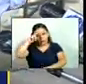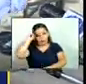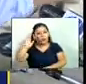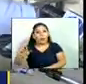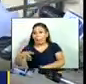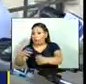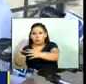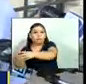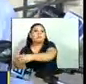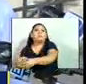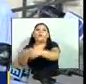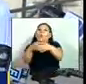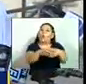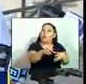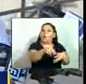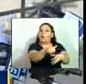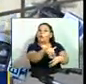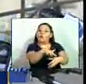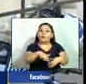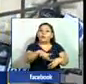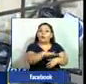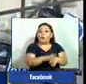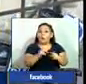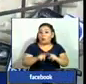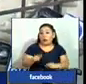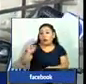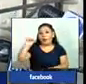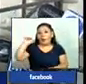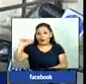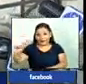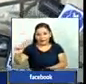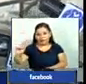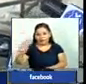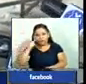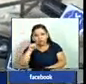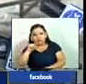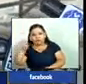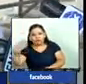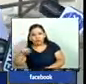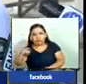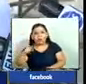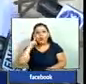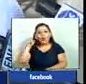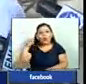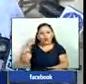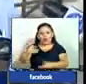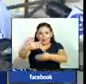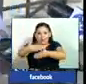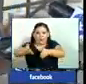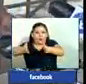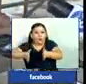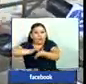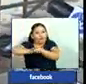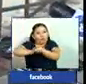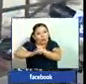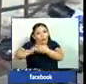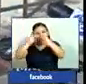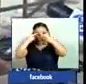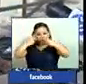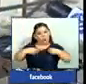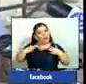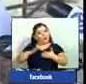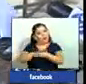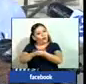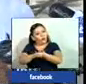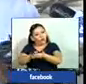desplazar, vamos a anunciar a dónde, pero mientras tanto van a estar llegando ahí, ahí tenemos una cabina desinfectante para que se desinfecten